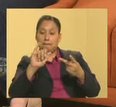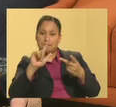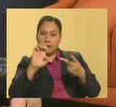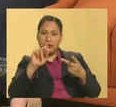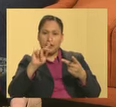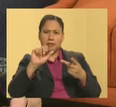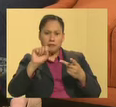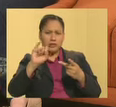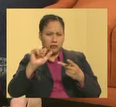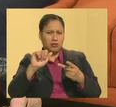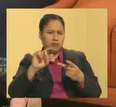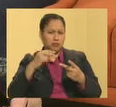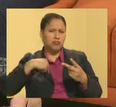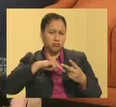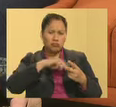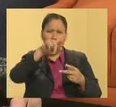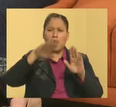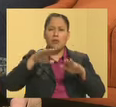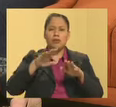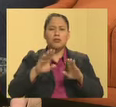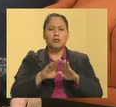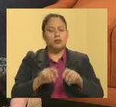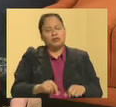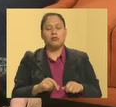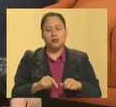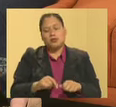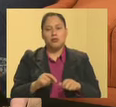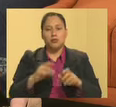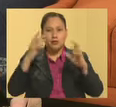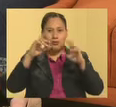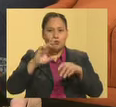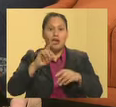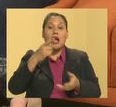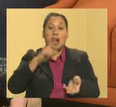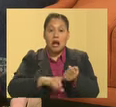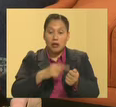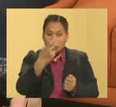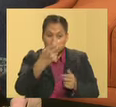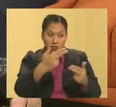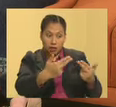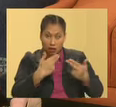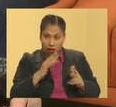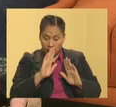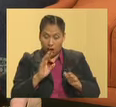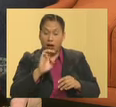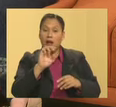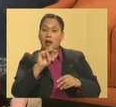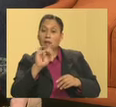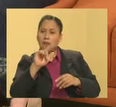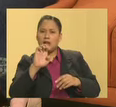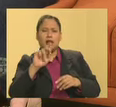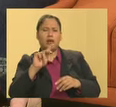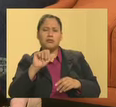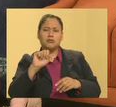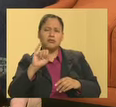nuestra vida, puede llegar a tener una crisis epiléptica, pero eso no significaría que tuviéramos epilepsia. La epilepsia